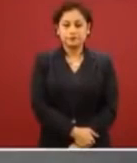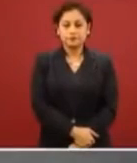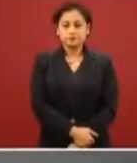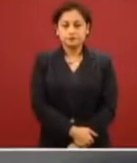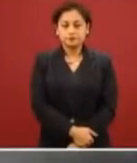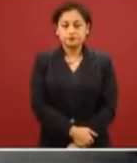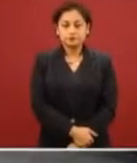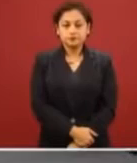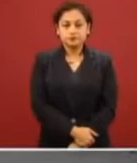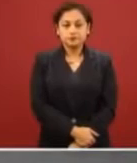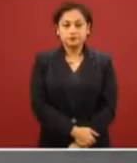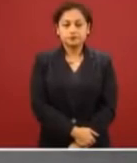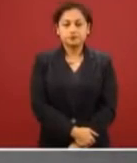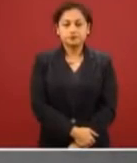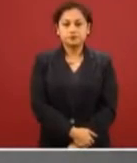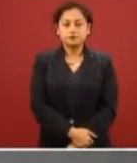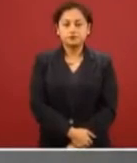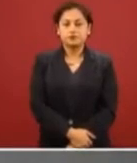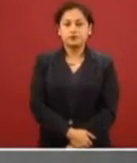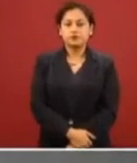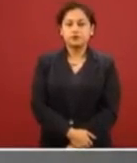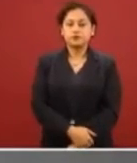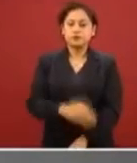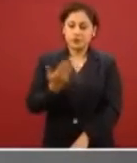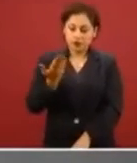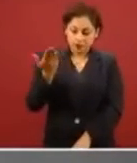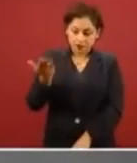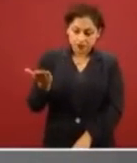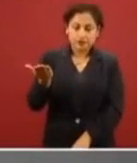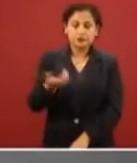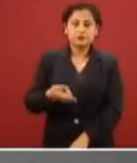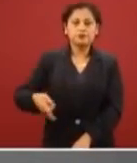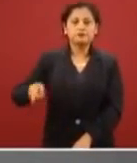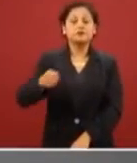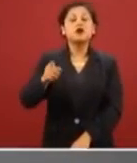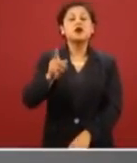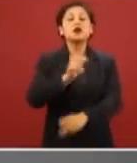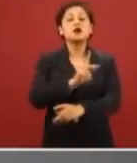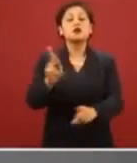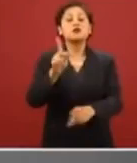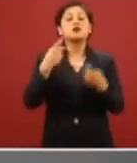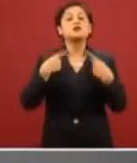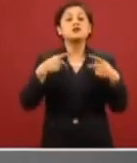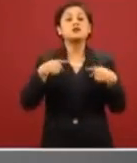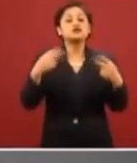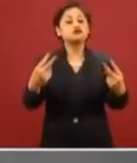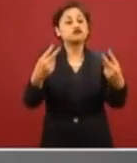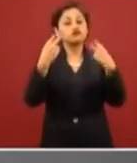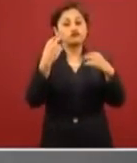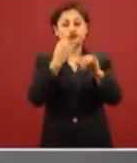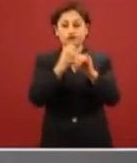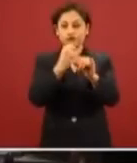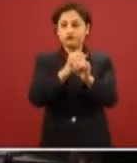Pues le pedimos a todos los compañeros que nos están viendo por las redes sociales y todos los medios de comunicación